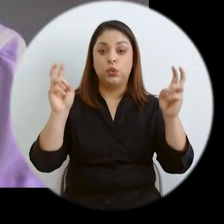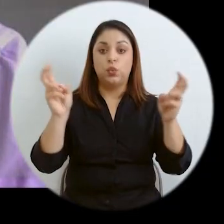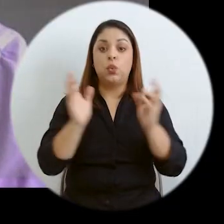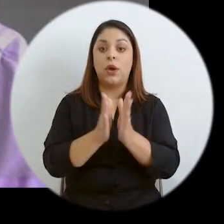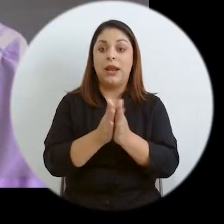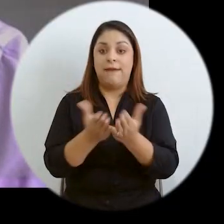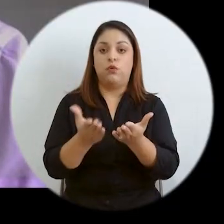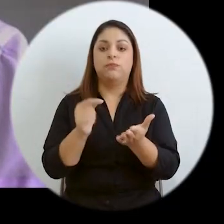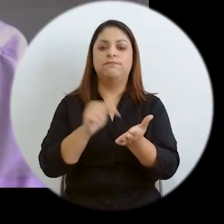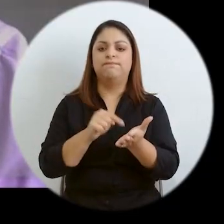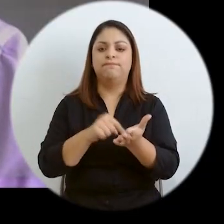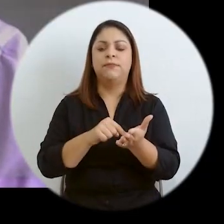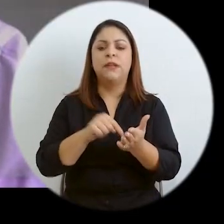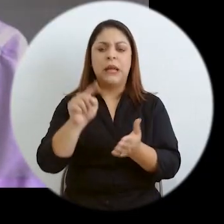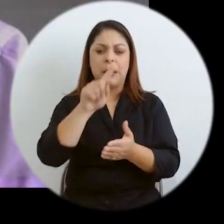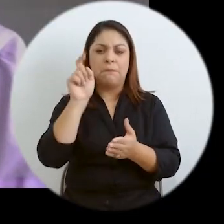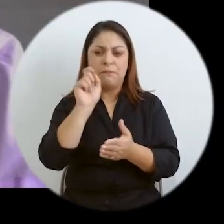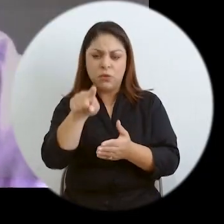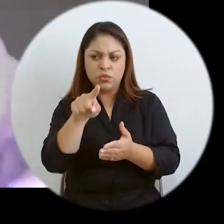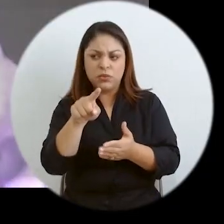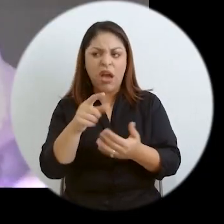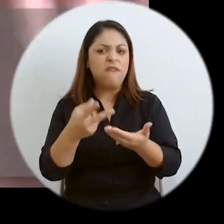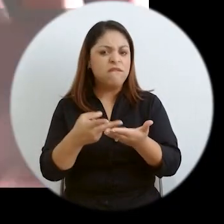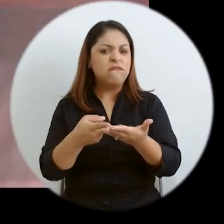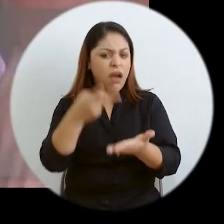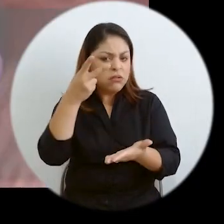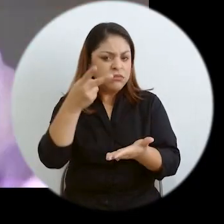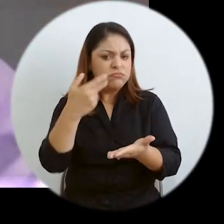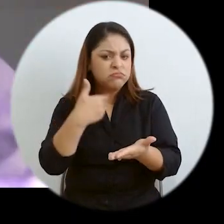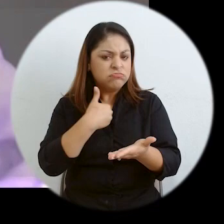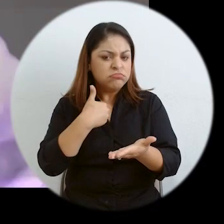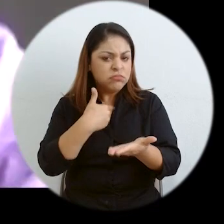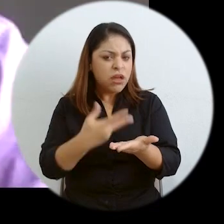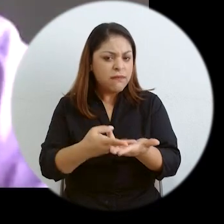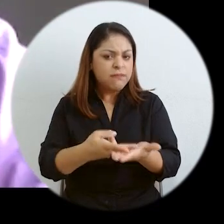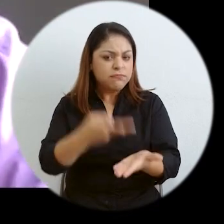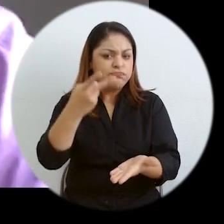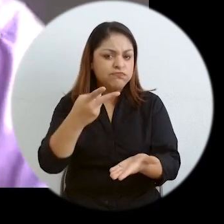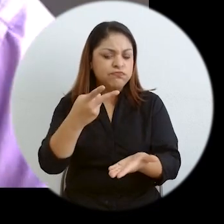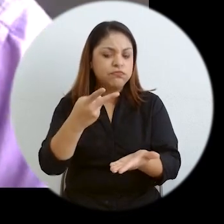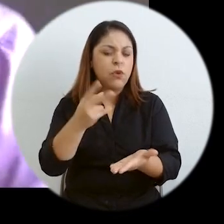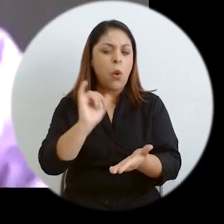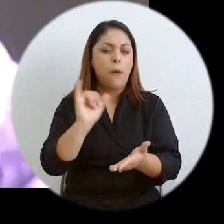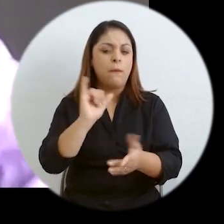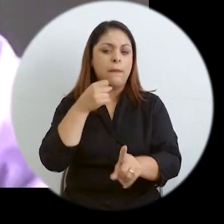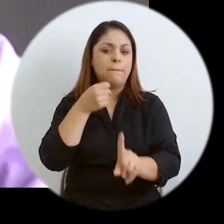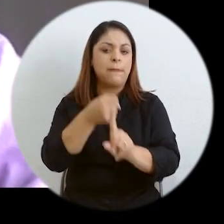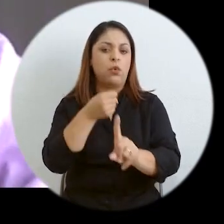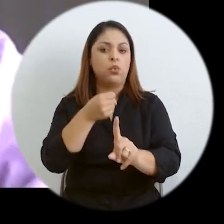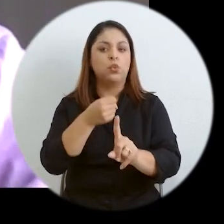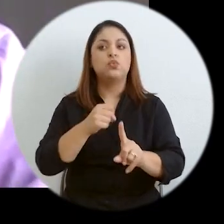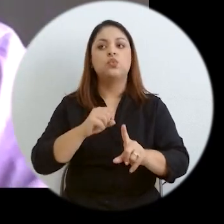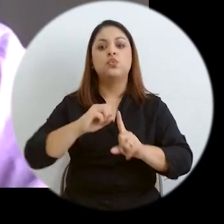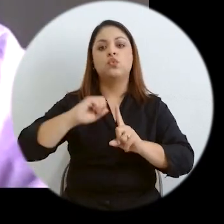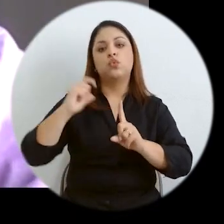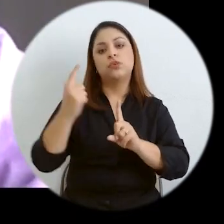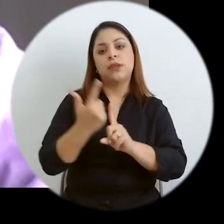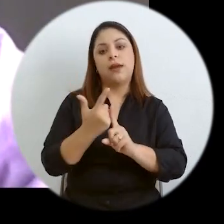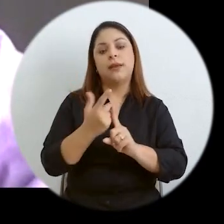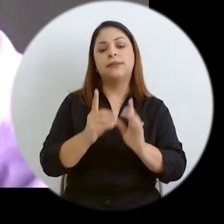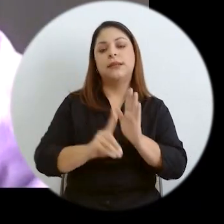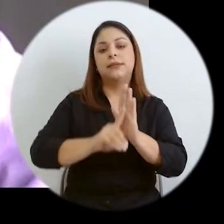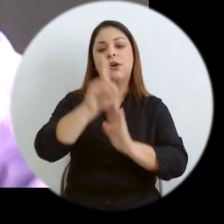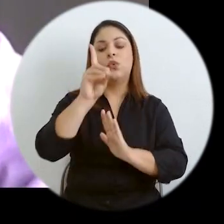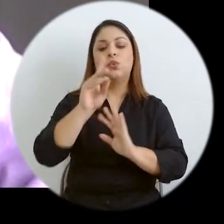El título del libro es ¿Ha valido la pena? Entre pregunta, como una pregunta generadora, digamos. Impactos